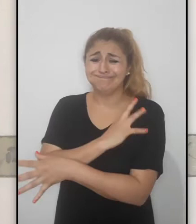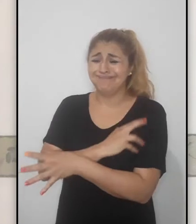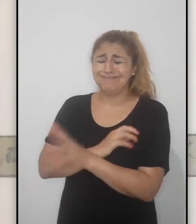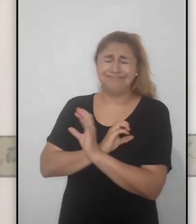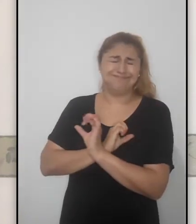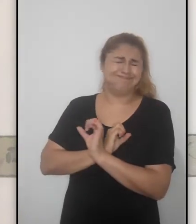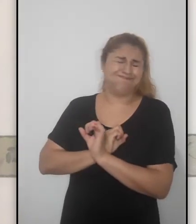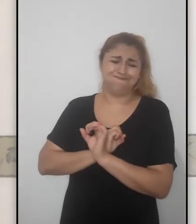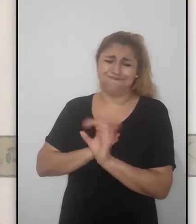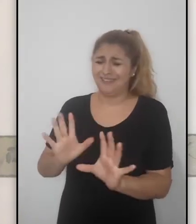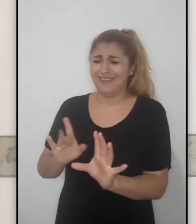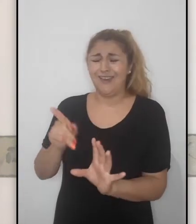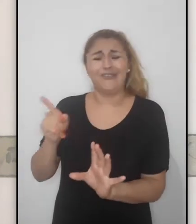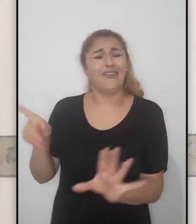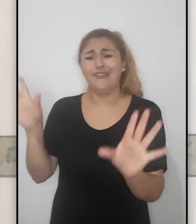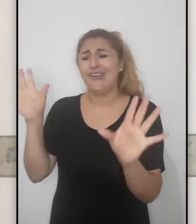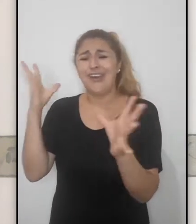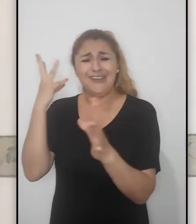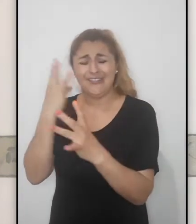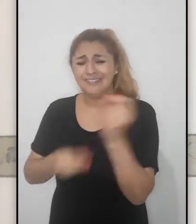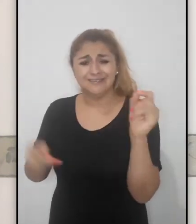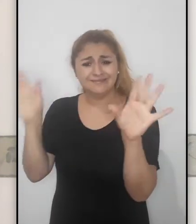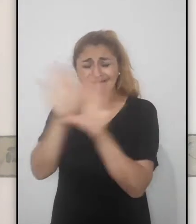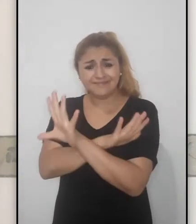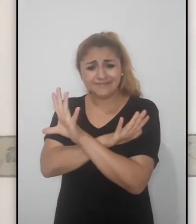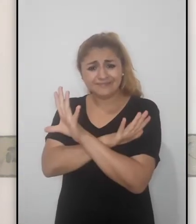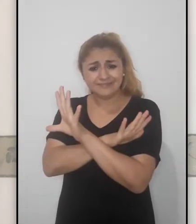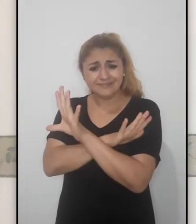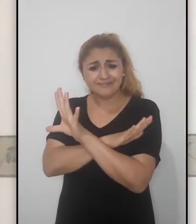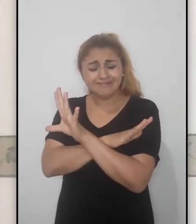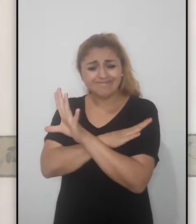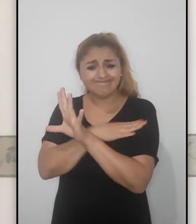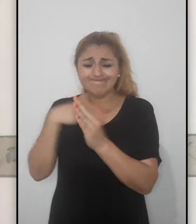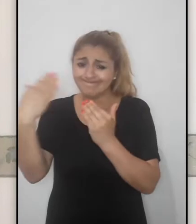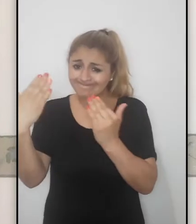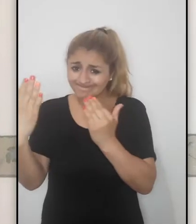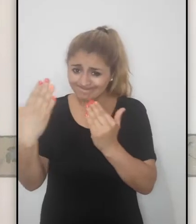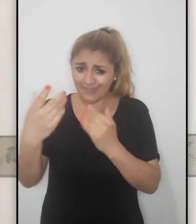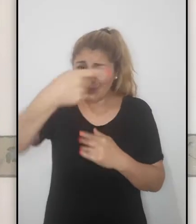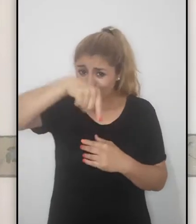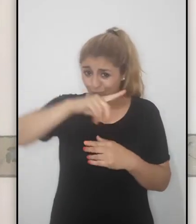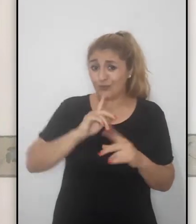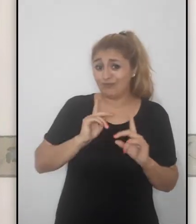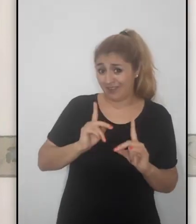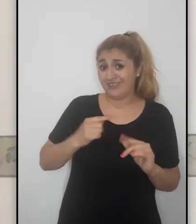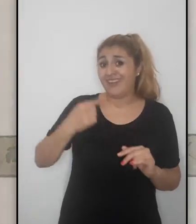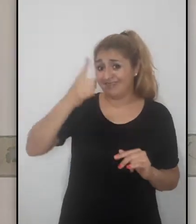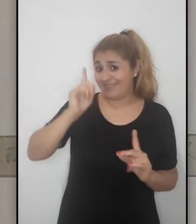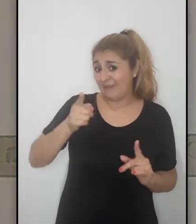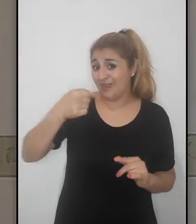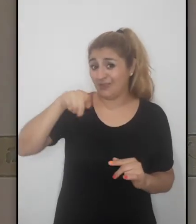equivocado es una de las tantas equivocaciones del ser humano en cómo ve de acuerdo a su parecer